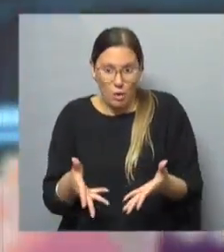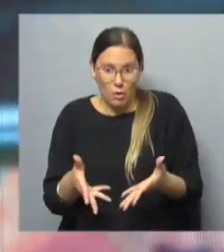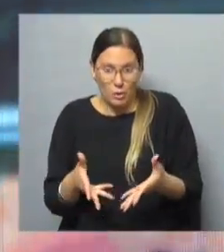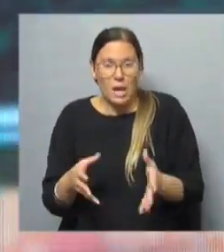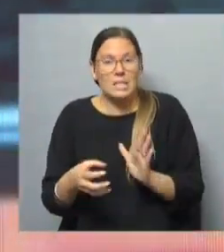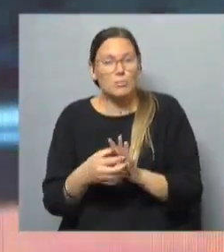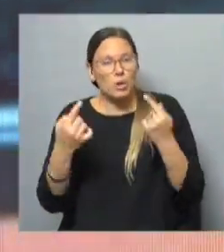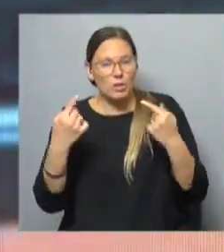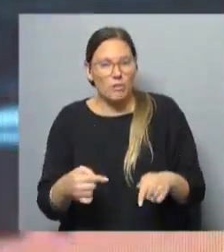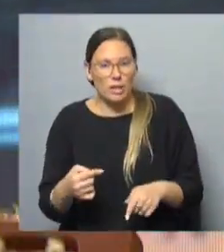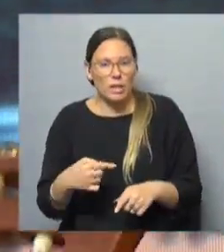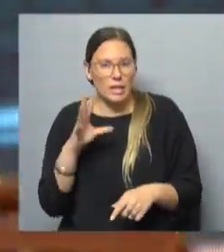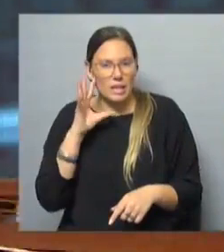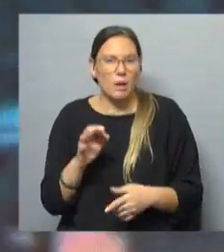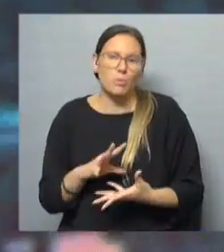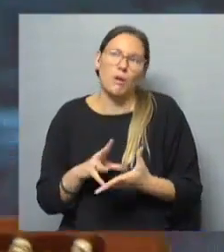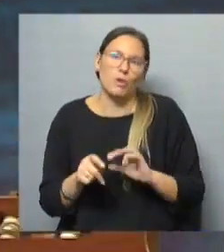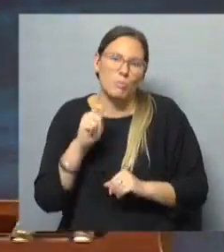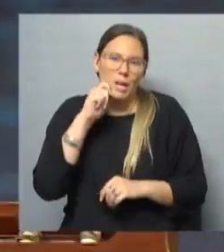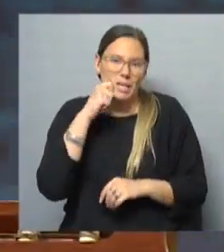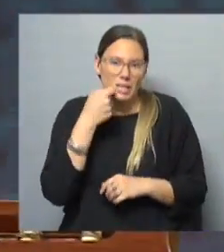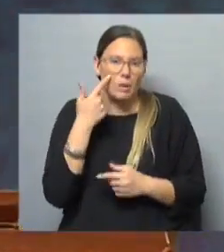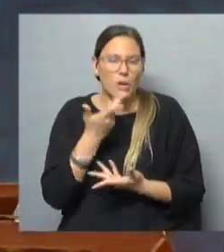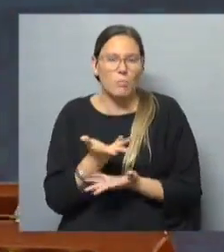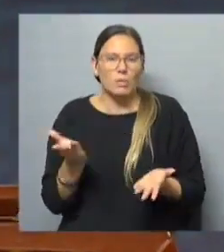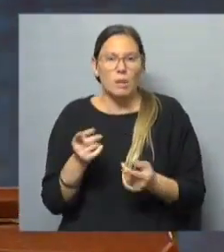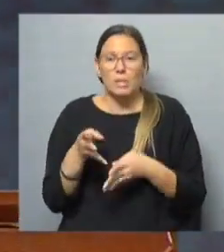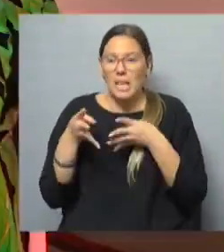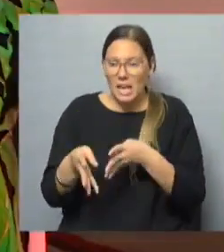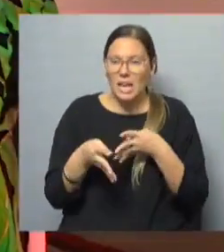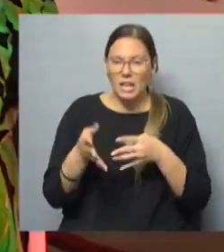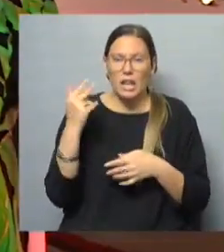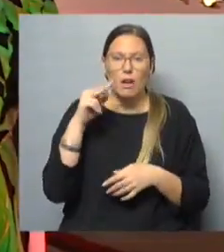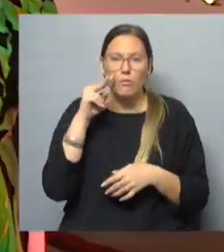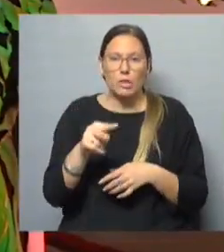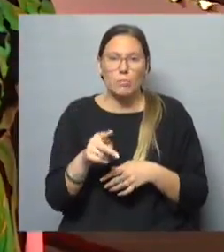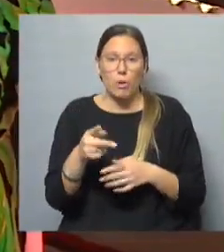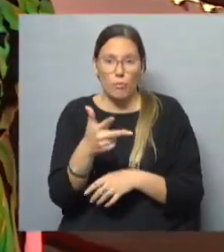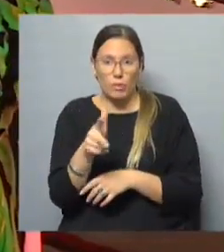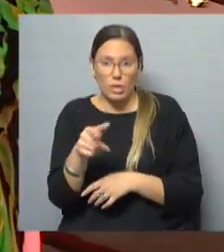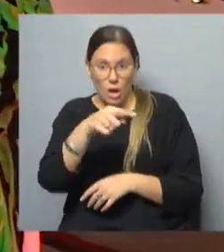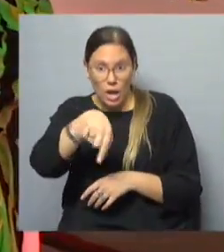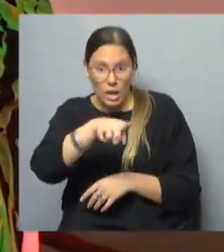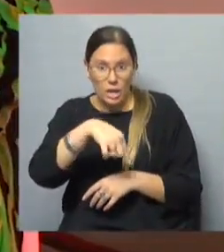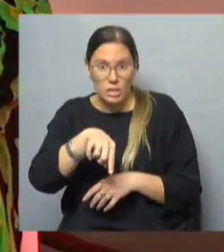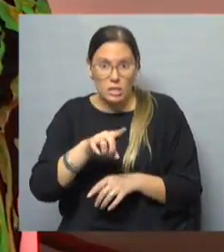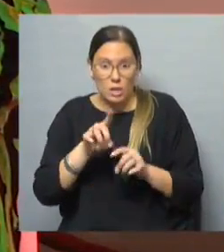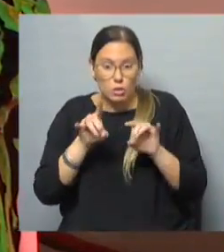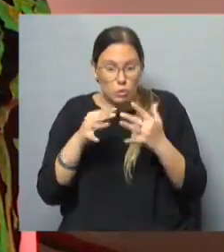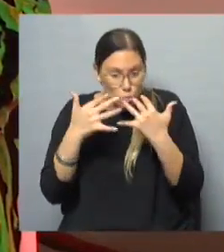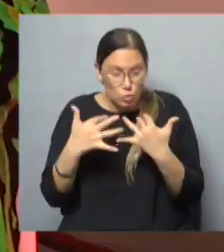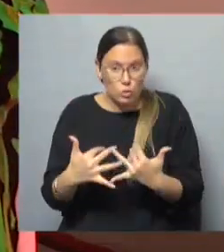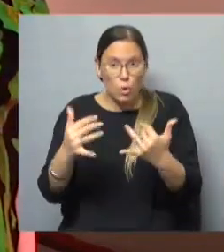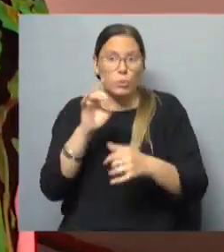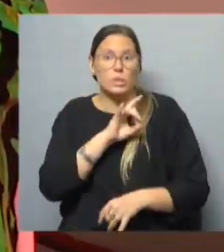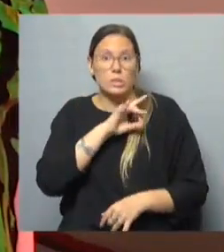nos pareció como una guiñada divina. Pero para decir... realmente eran guerreras, porque la otra vuelta vimos un video y estaban ellas en un show en Chile